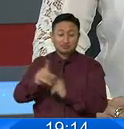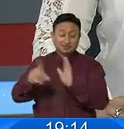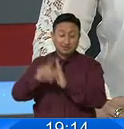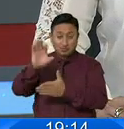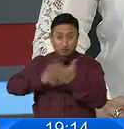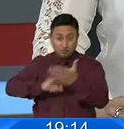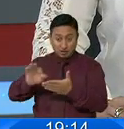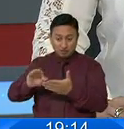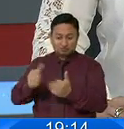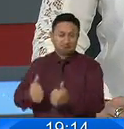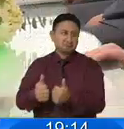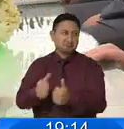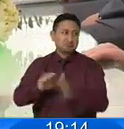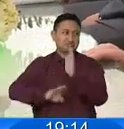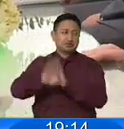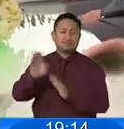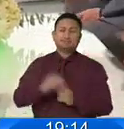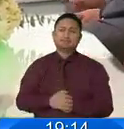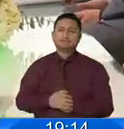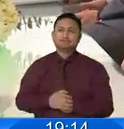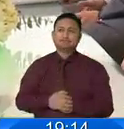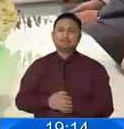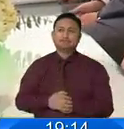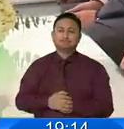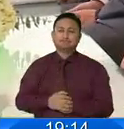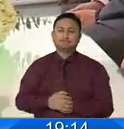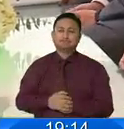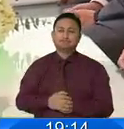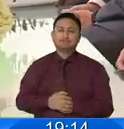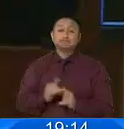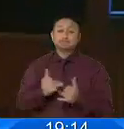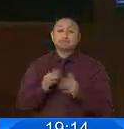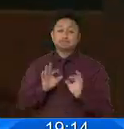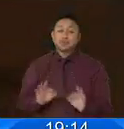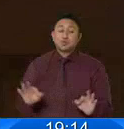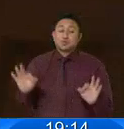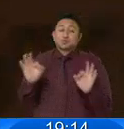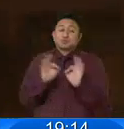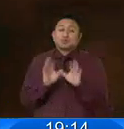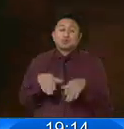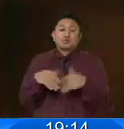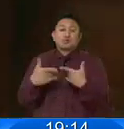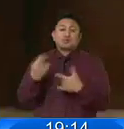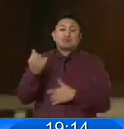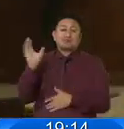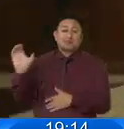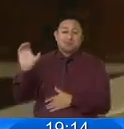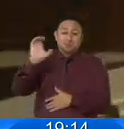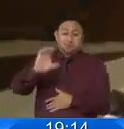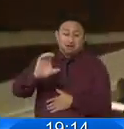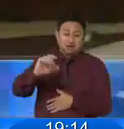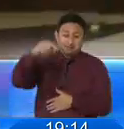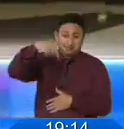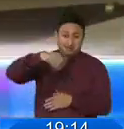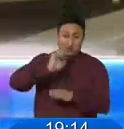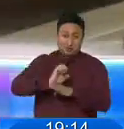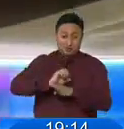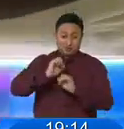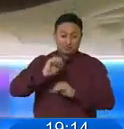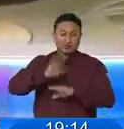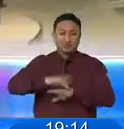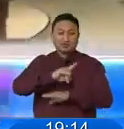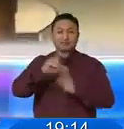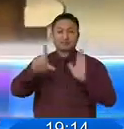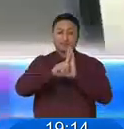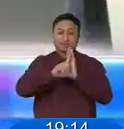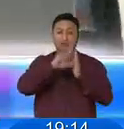norma. La atracción de inversiones es uno de los puntos claves y sería la consecuencia de la Ley de Fomento Productivo recientemente